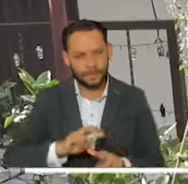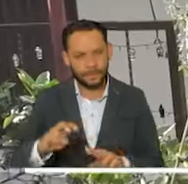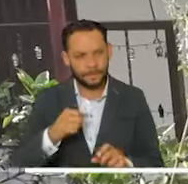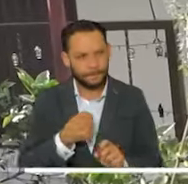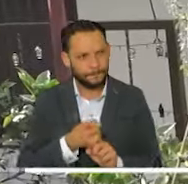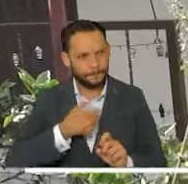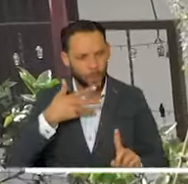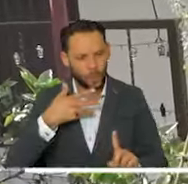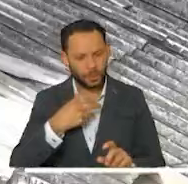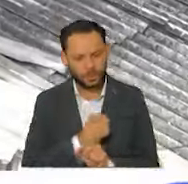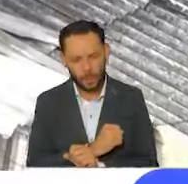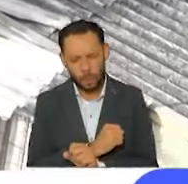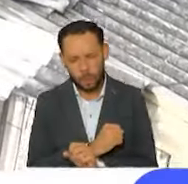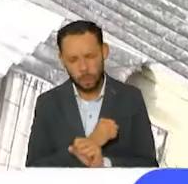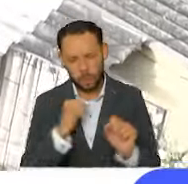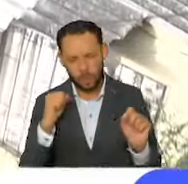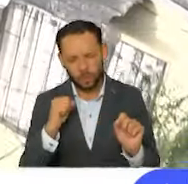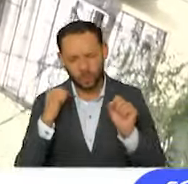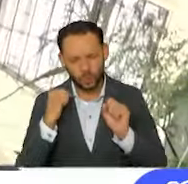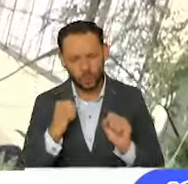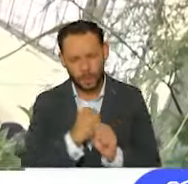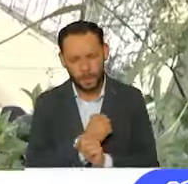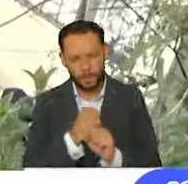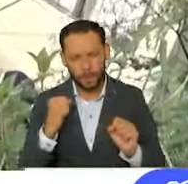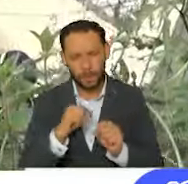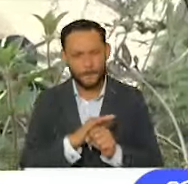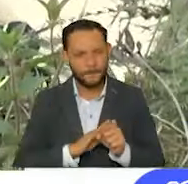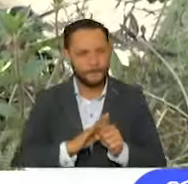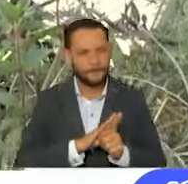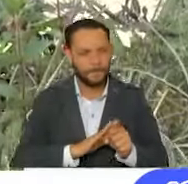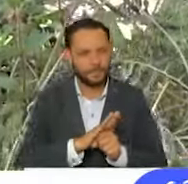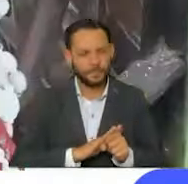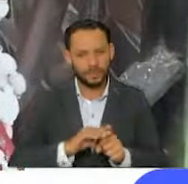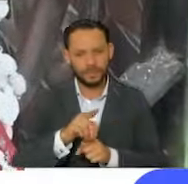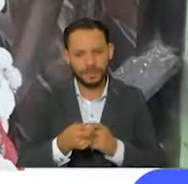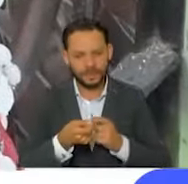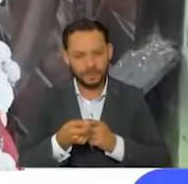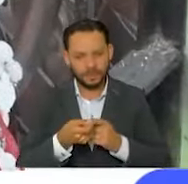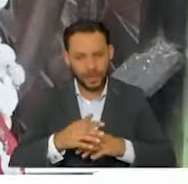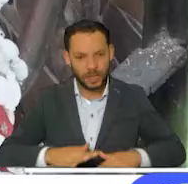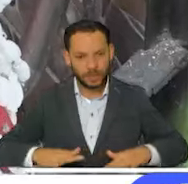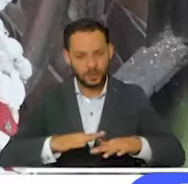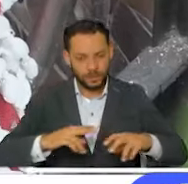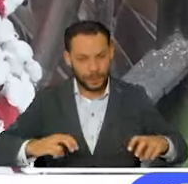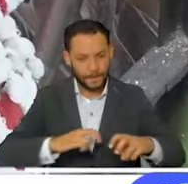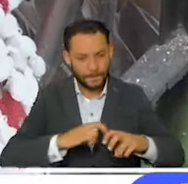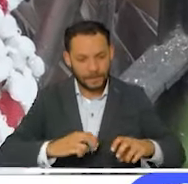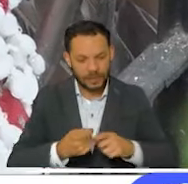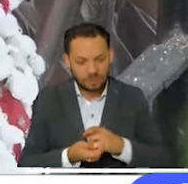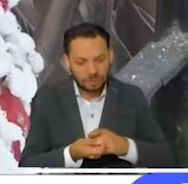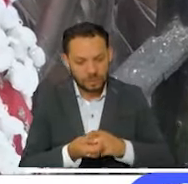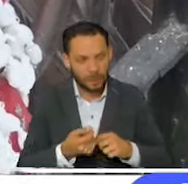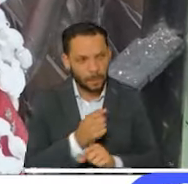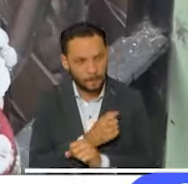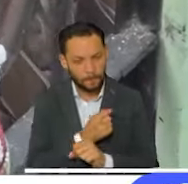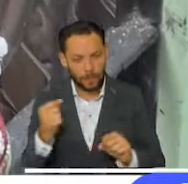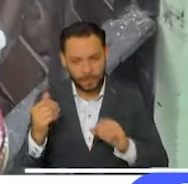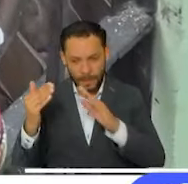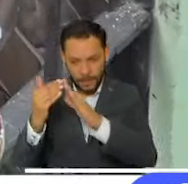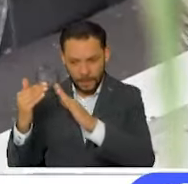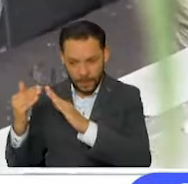5:40 de la mañana una fuerte explosión se escuchó en el barrio los alcázares de manizales a un costado del ecoparque de esa zona de la ciudad fue tan fuerte la detonación que vecinos de zonas